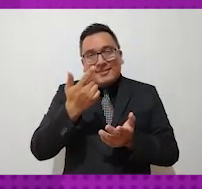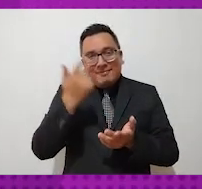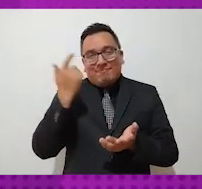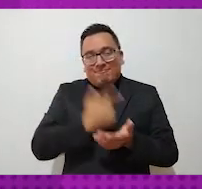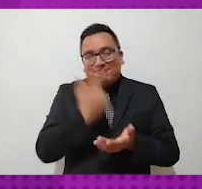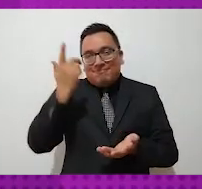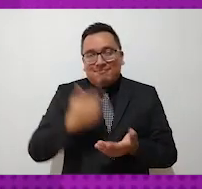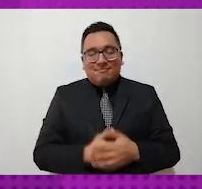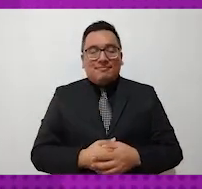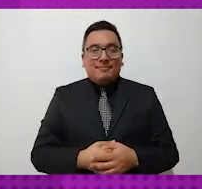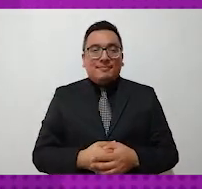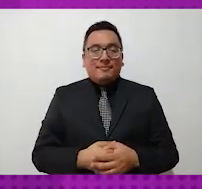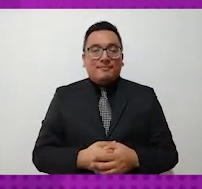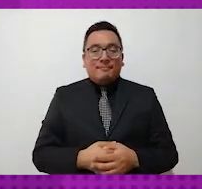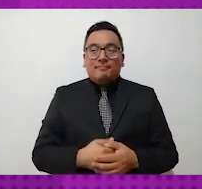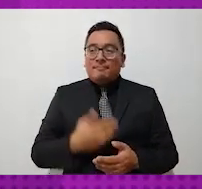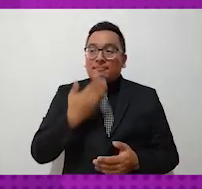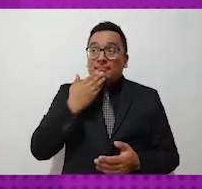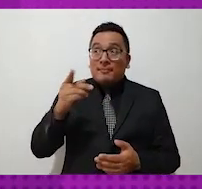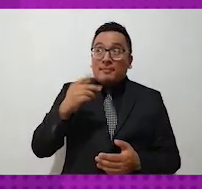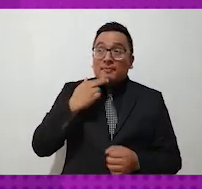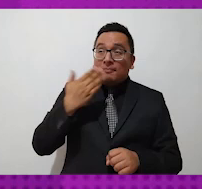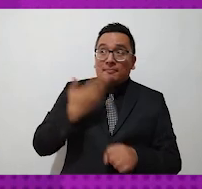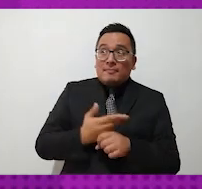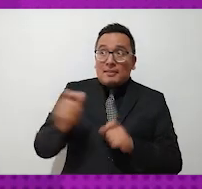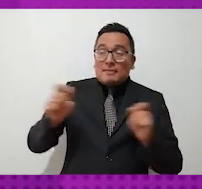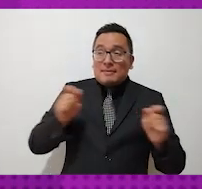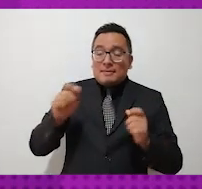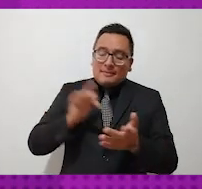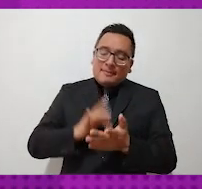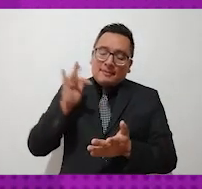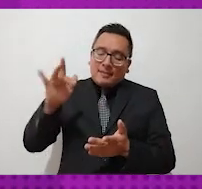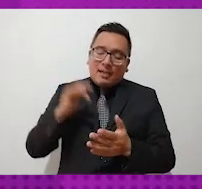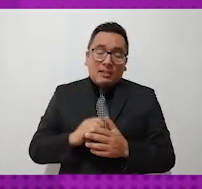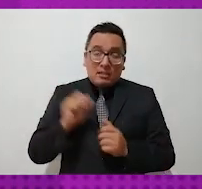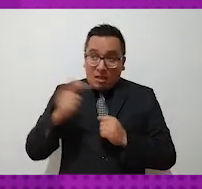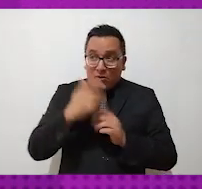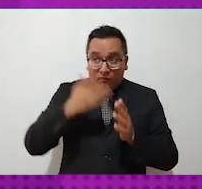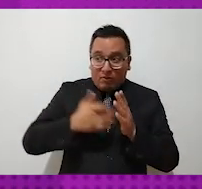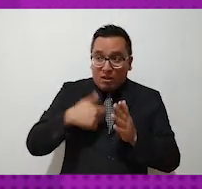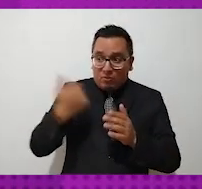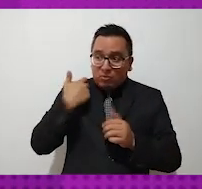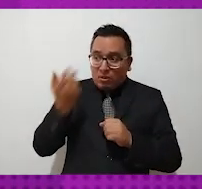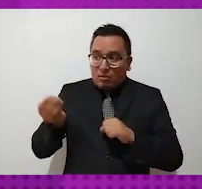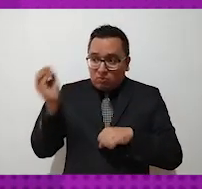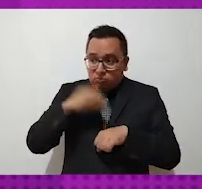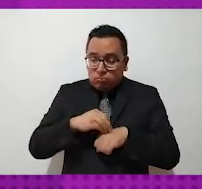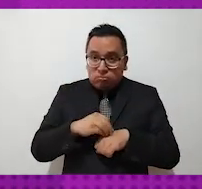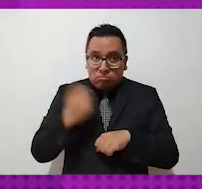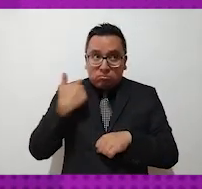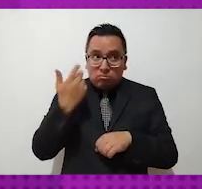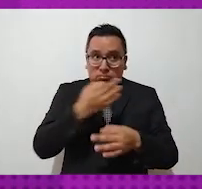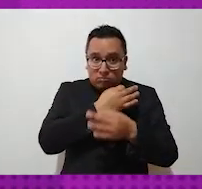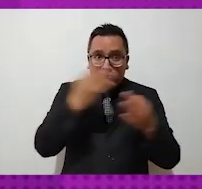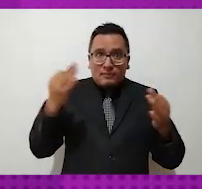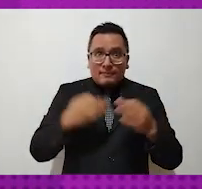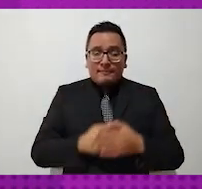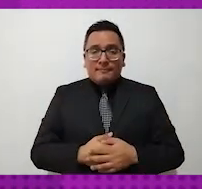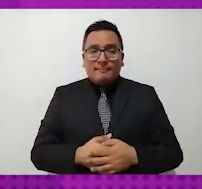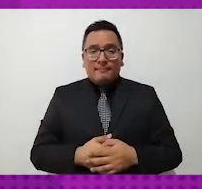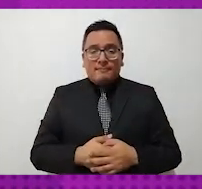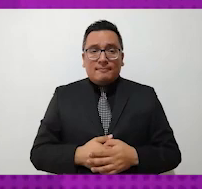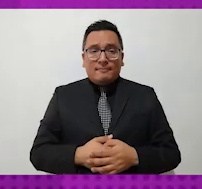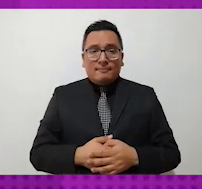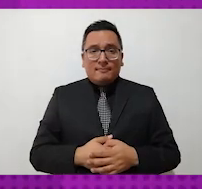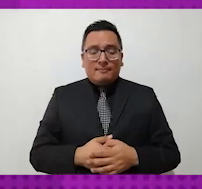afecta exacto. mucho como sociedad. Contralora, pues algo que quisiera usted comentar que no haya yo preguntado ahorita y que le gustaría a usted transmitirle a las personas que nos ven y